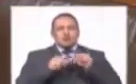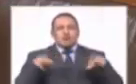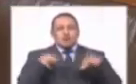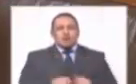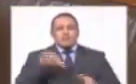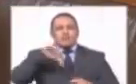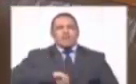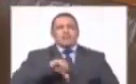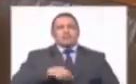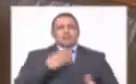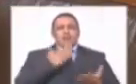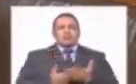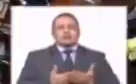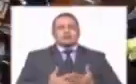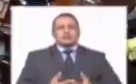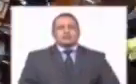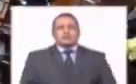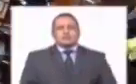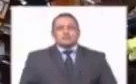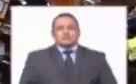igual de caduco. Gracias, señor